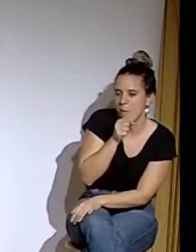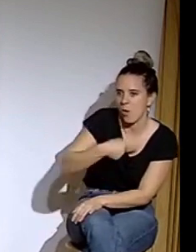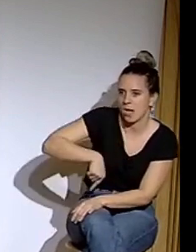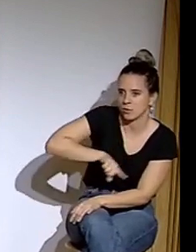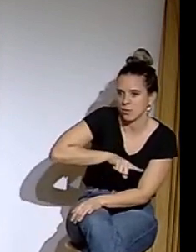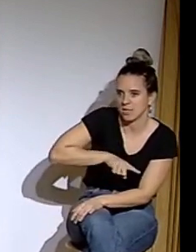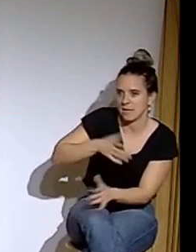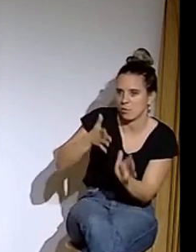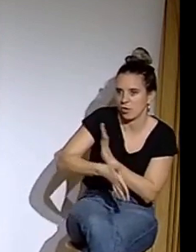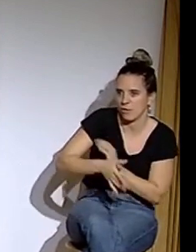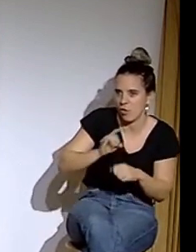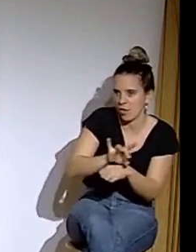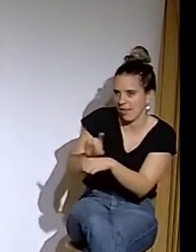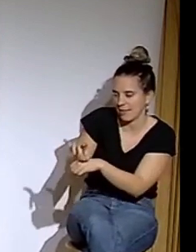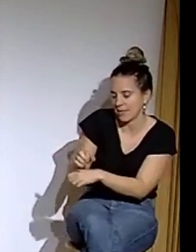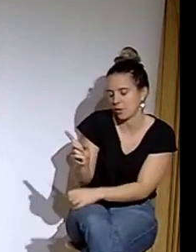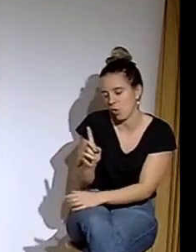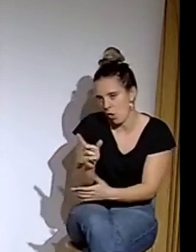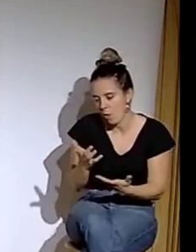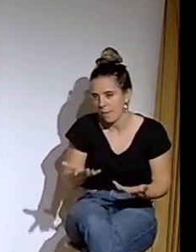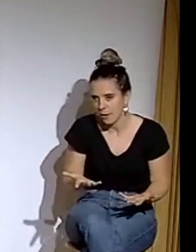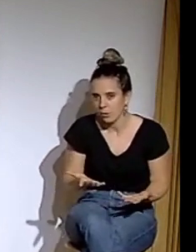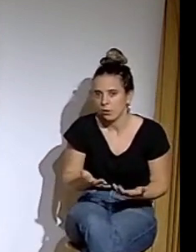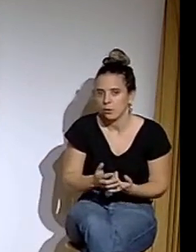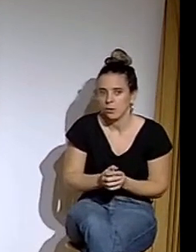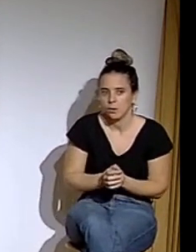pero como decir tampoco